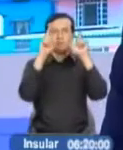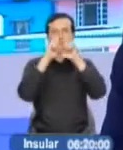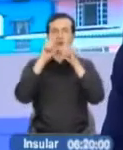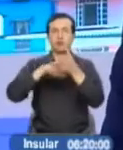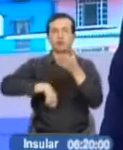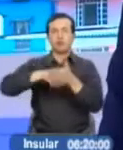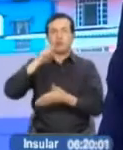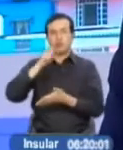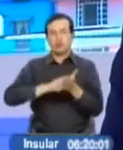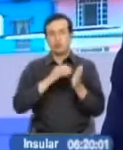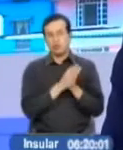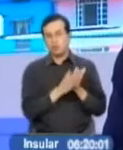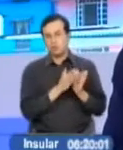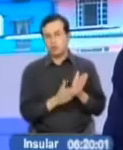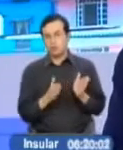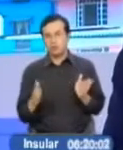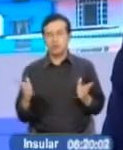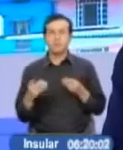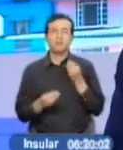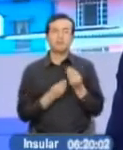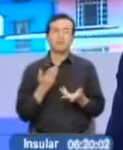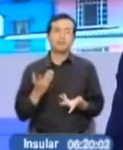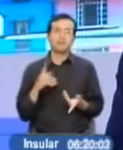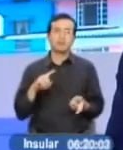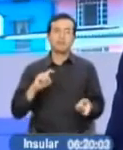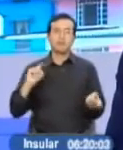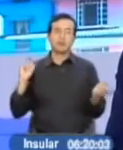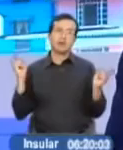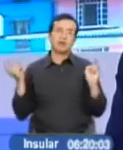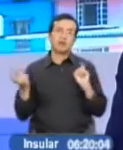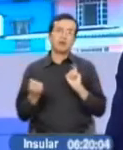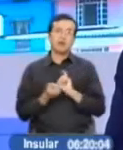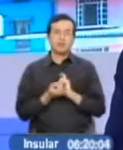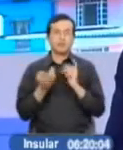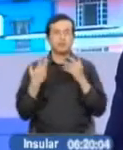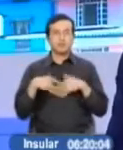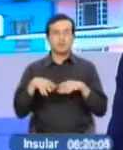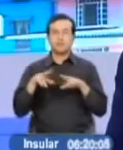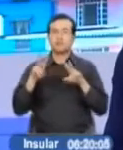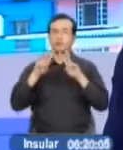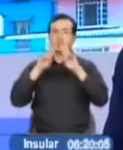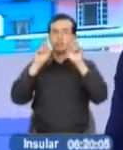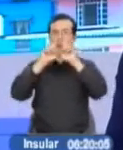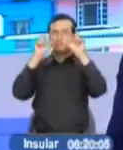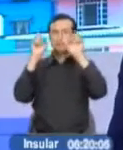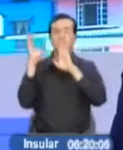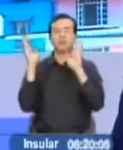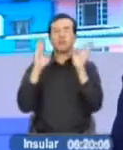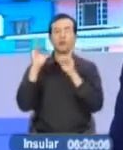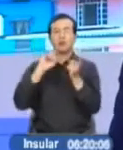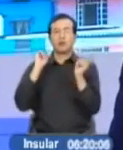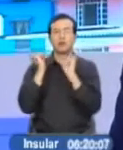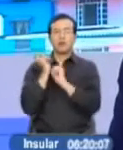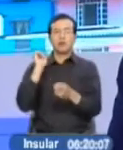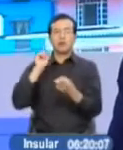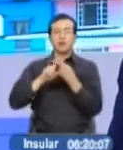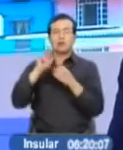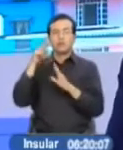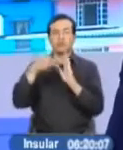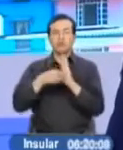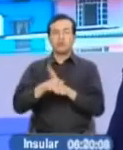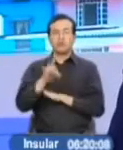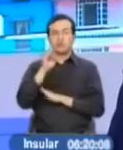en cursos de ese tipo, no hubo más remedio que cambiar el objeto social temporalmente hasta el 2008, cuando